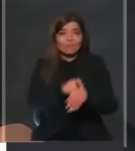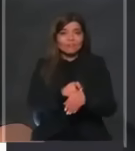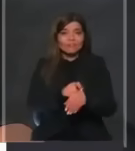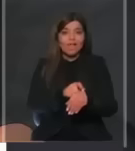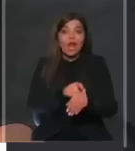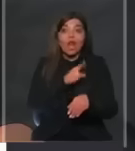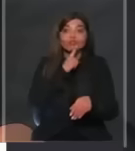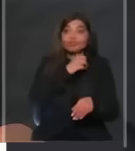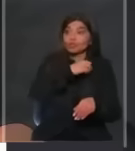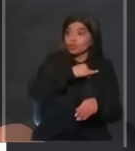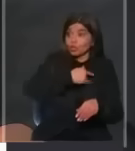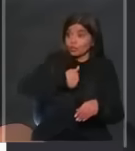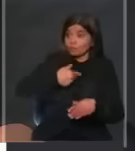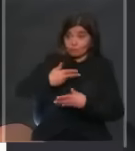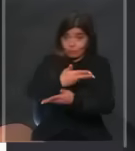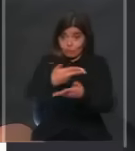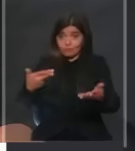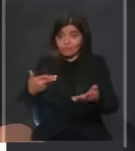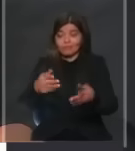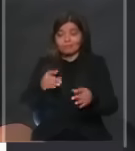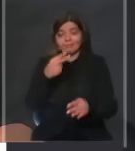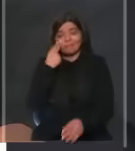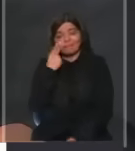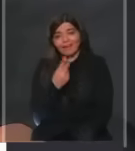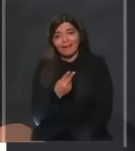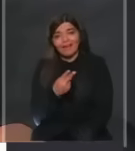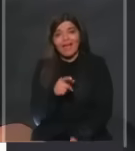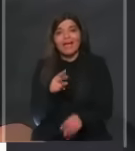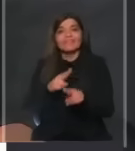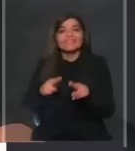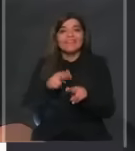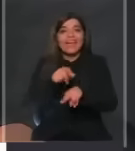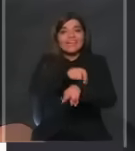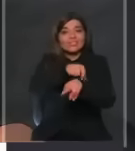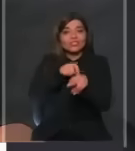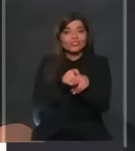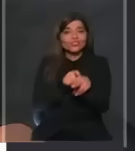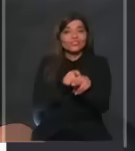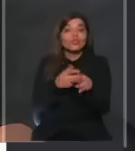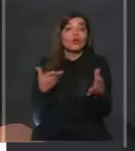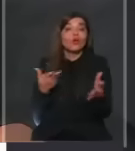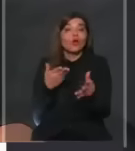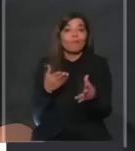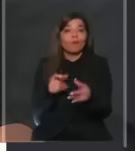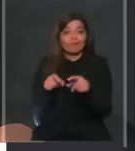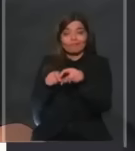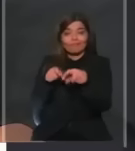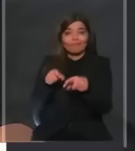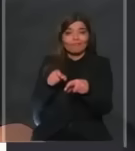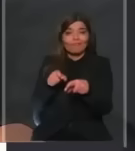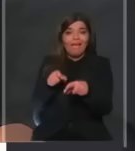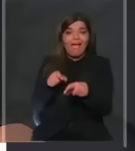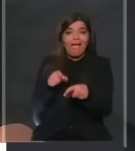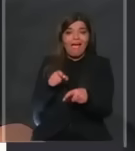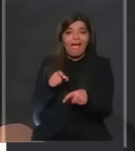mandado a hacer para nosotros. Y mira cómo es la vida. Esto está hecho de casquete de bala. De la misma que él